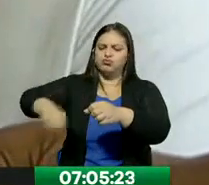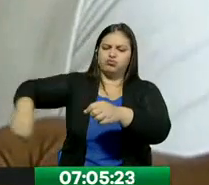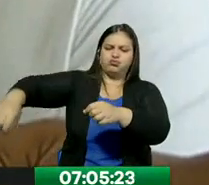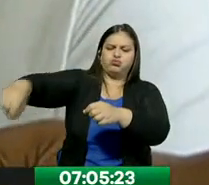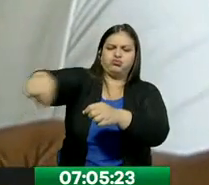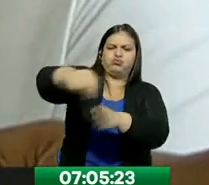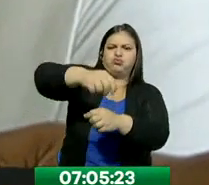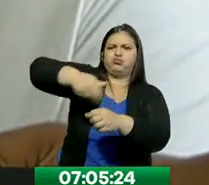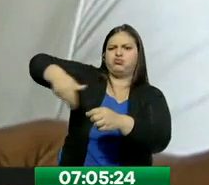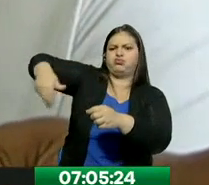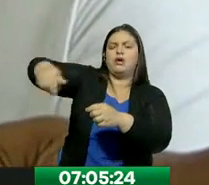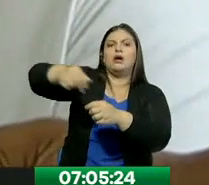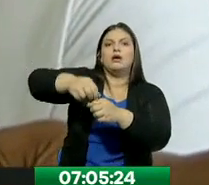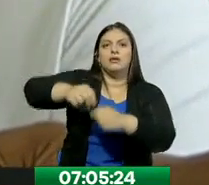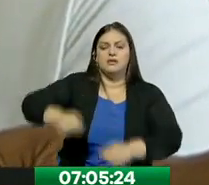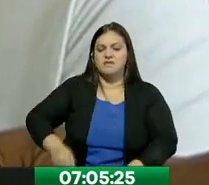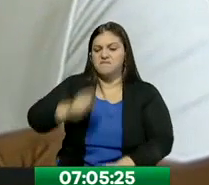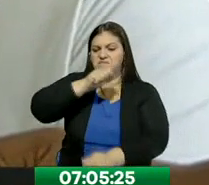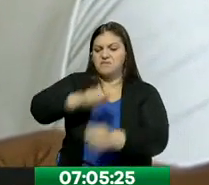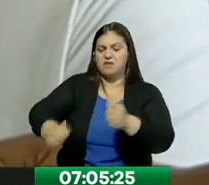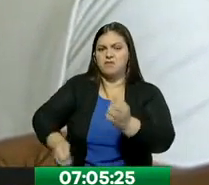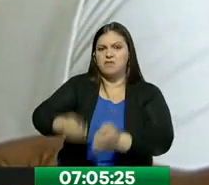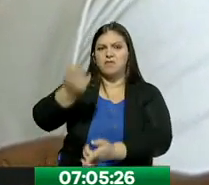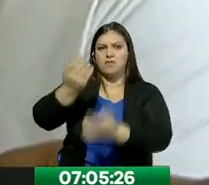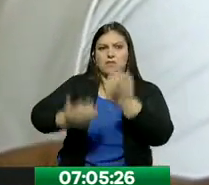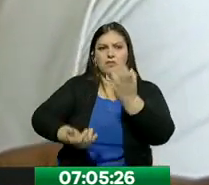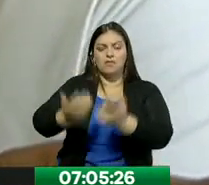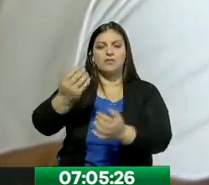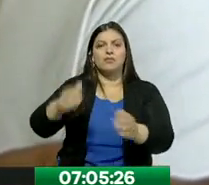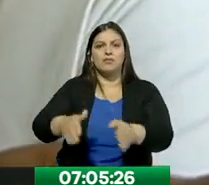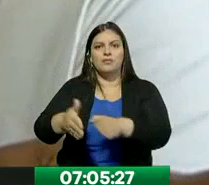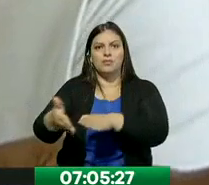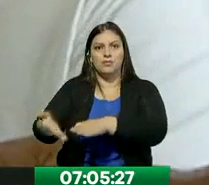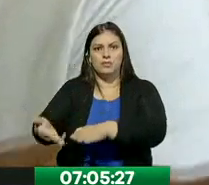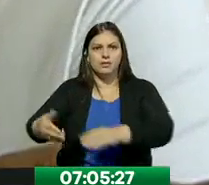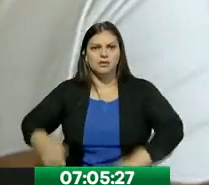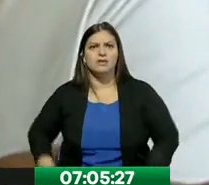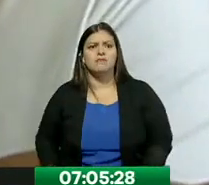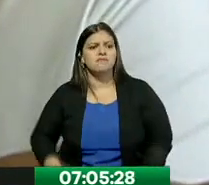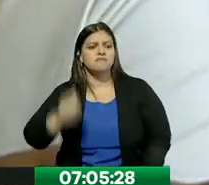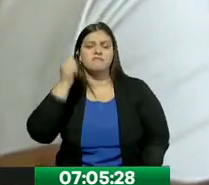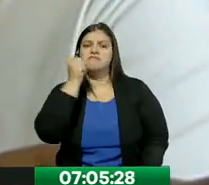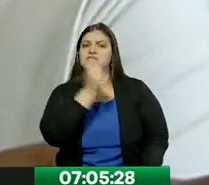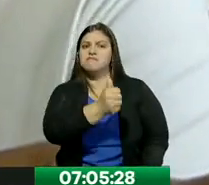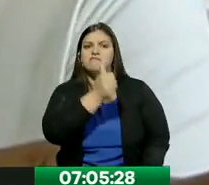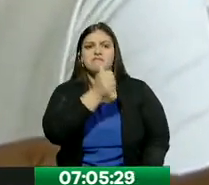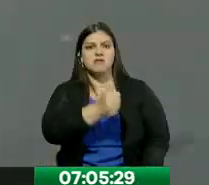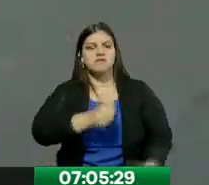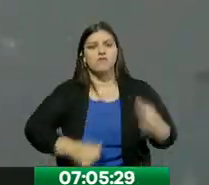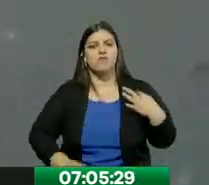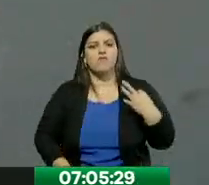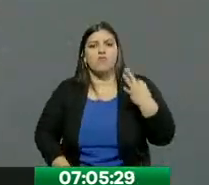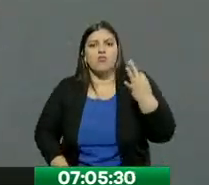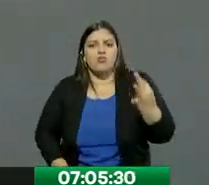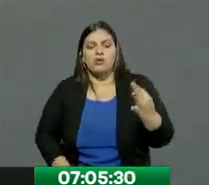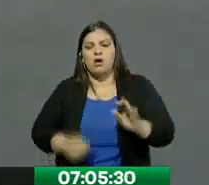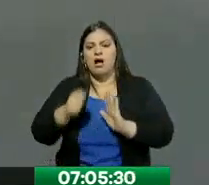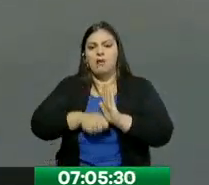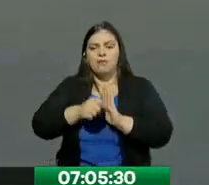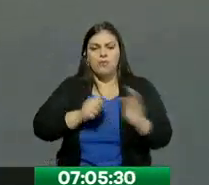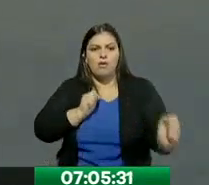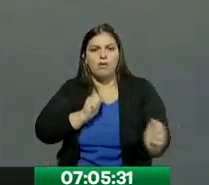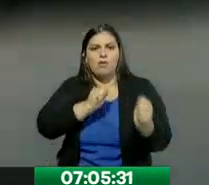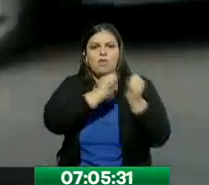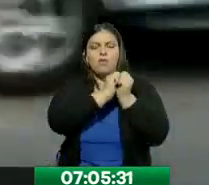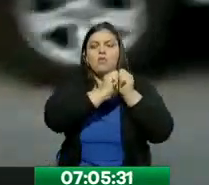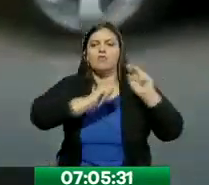como dos o tres ocasiones, no compareció. Compareció él un escrito con su abogado. En vista de que ya fue su negativa, pues obviamente solicitamos